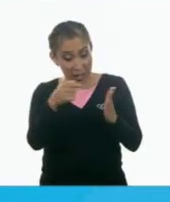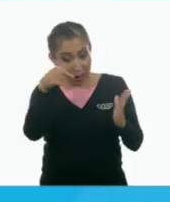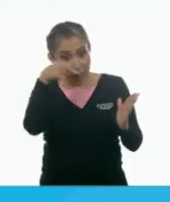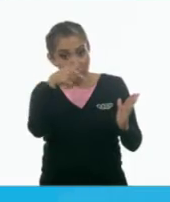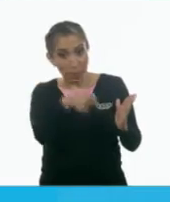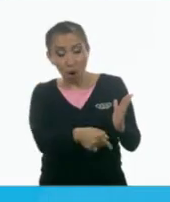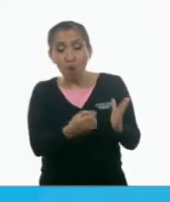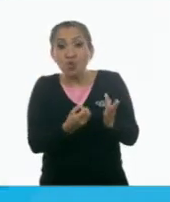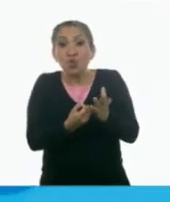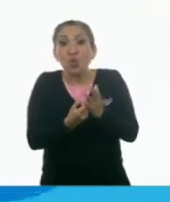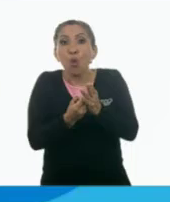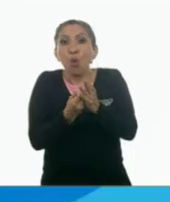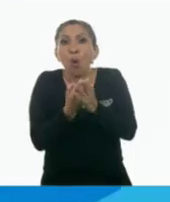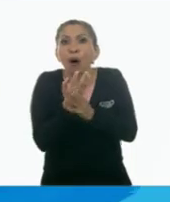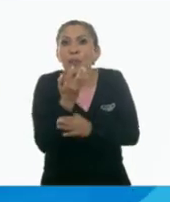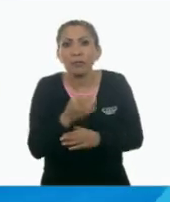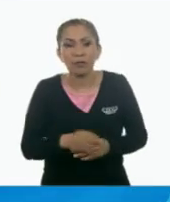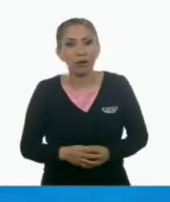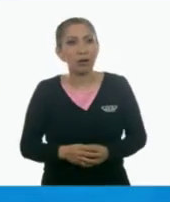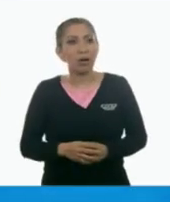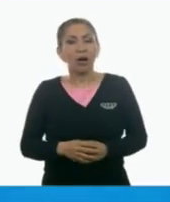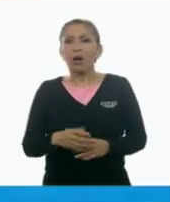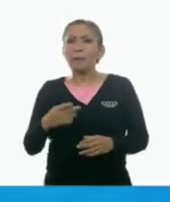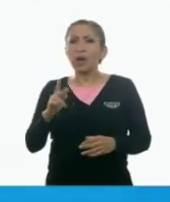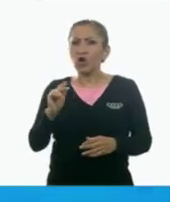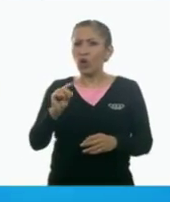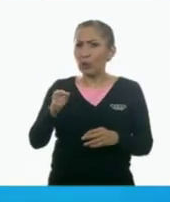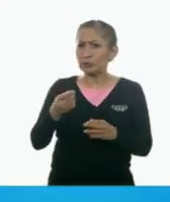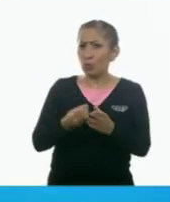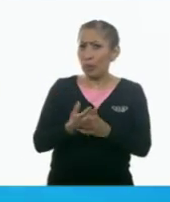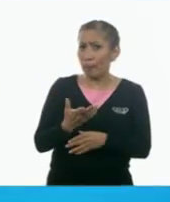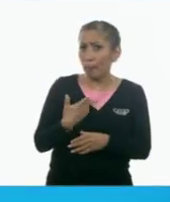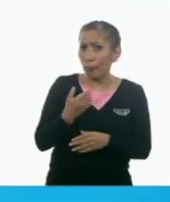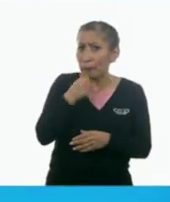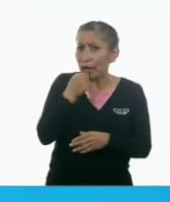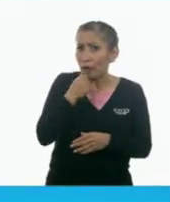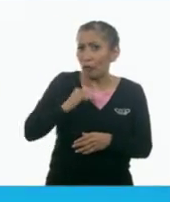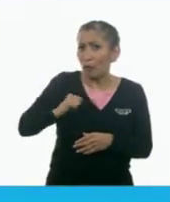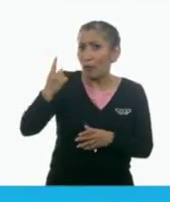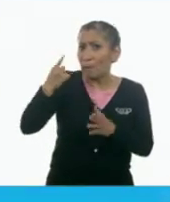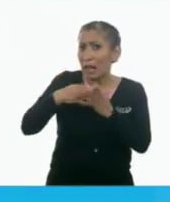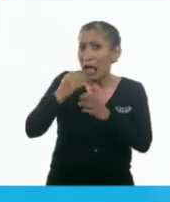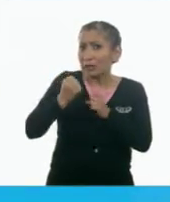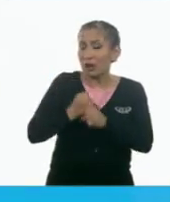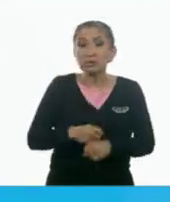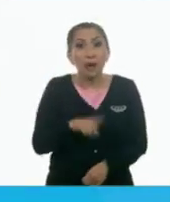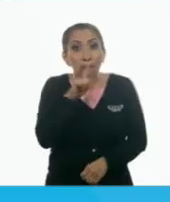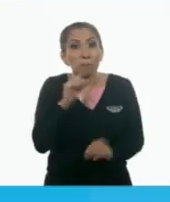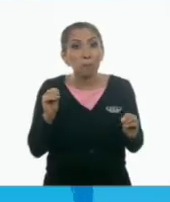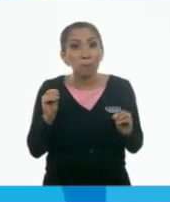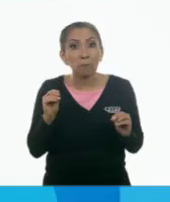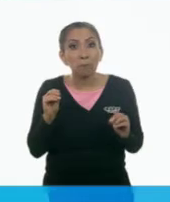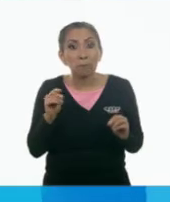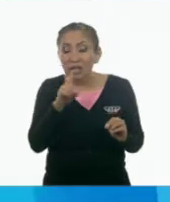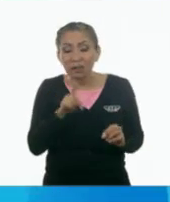libro como nuevo. Pero no estaba nuevo, señor. Es muy viejo, tiene como 1000 años. ¡Silencio!